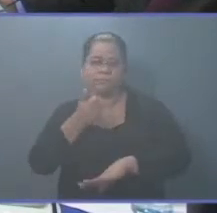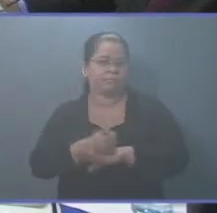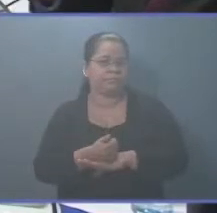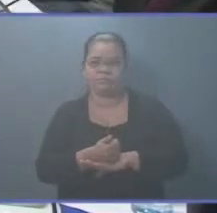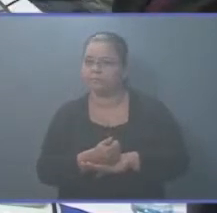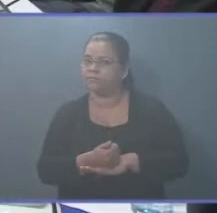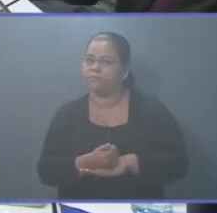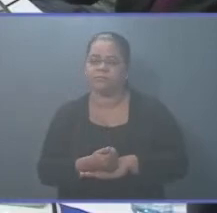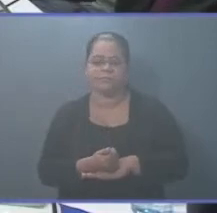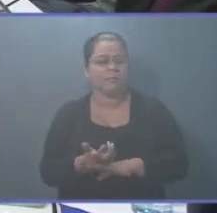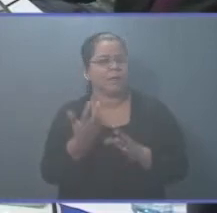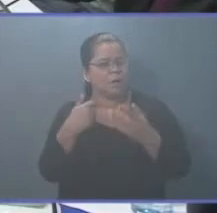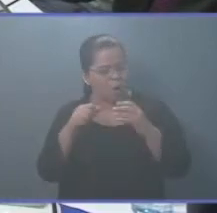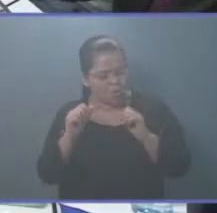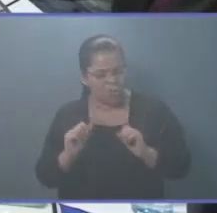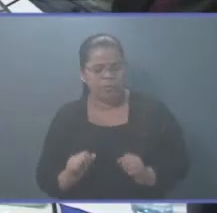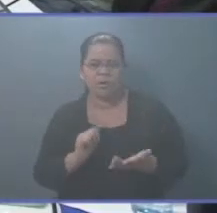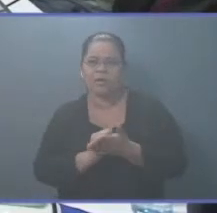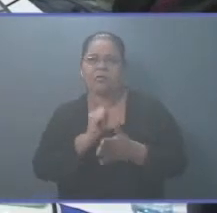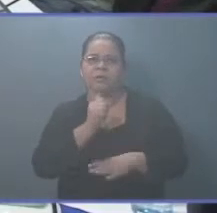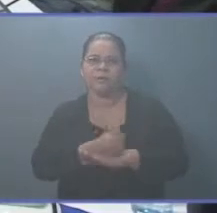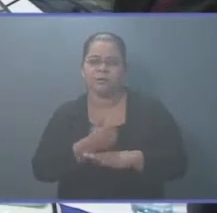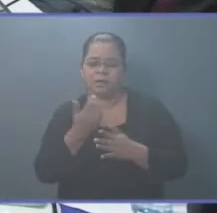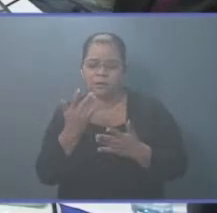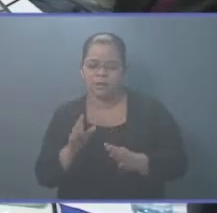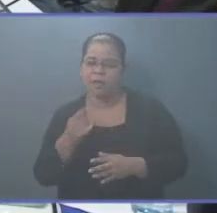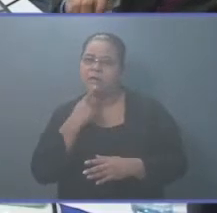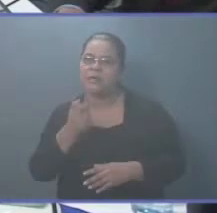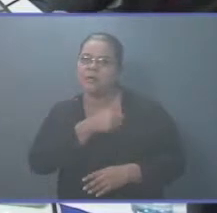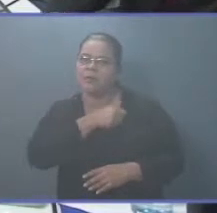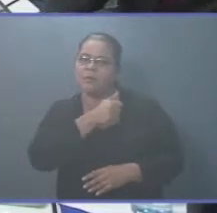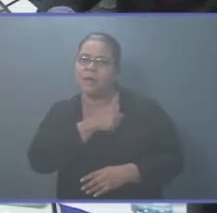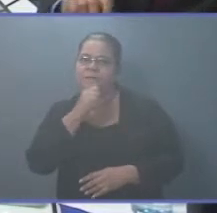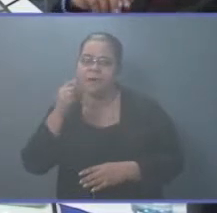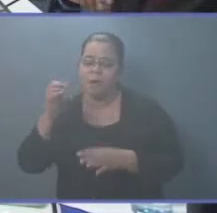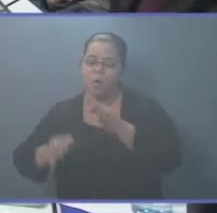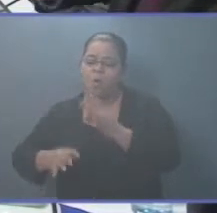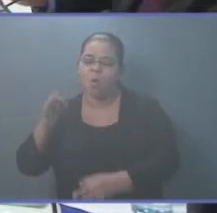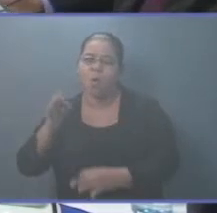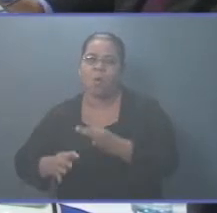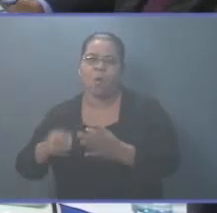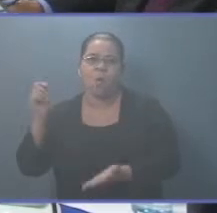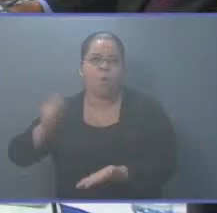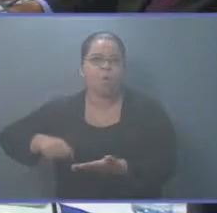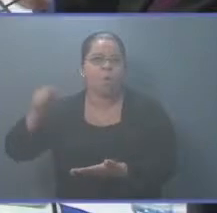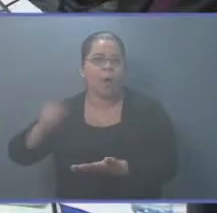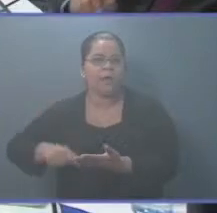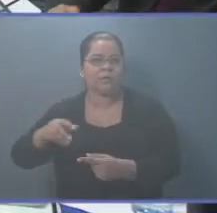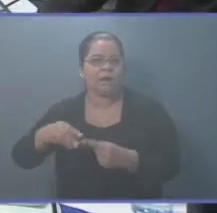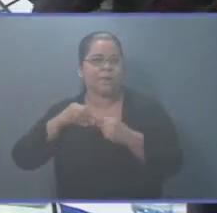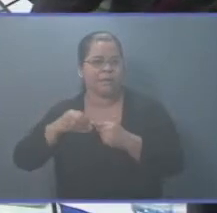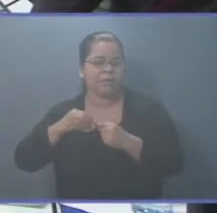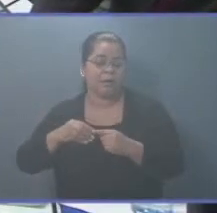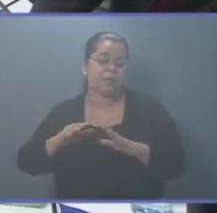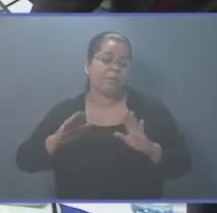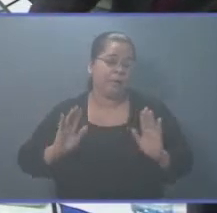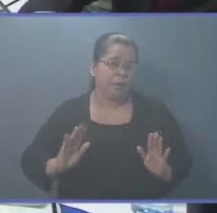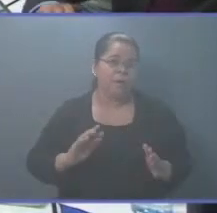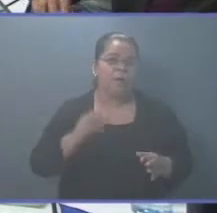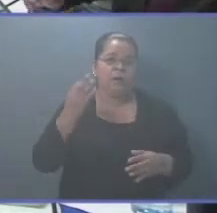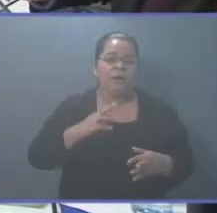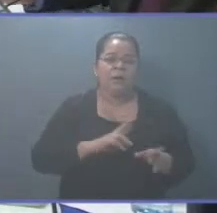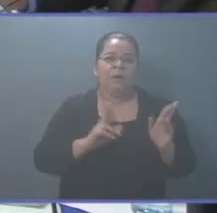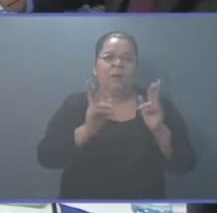o sea, podría definir de que esto lo mirarían los jueces especializados, pero tendríamos que reformar asimismo la